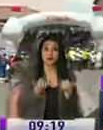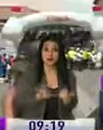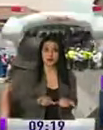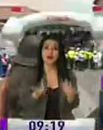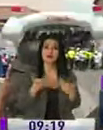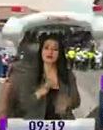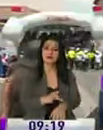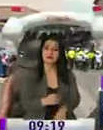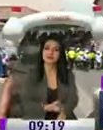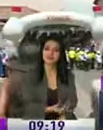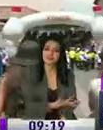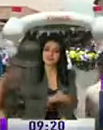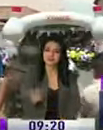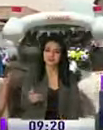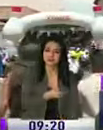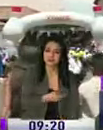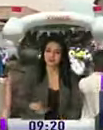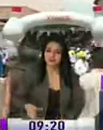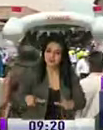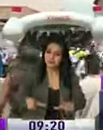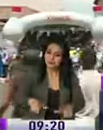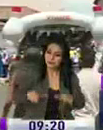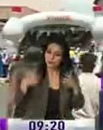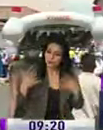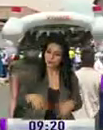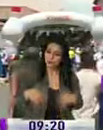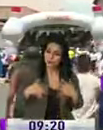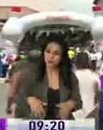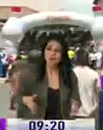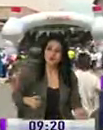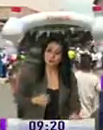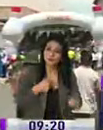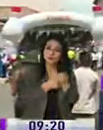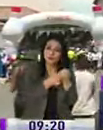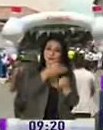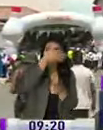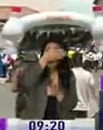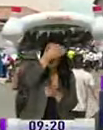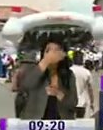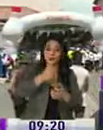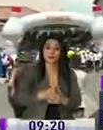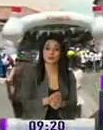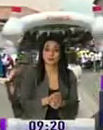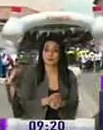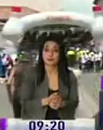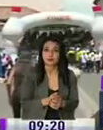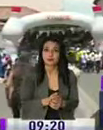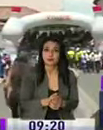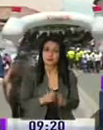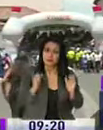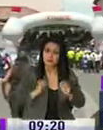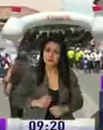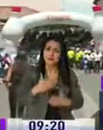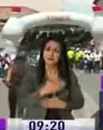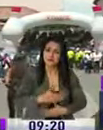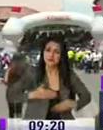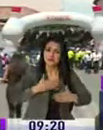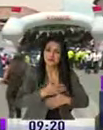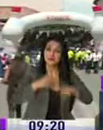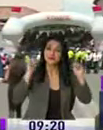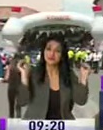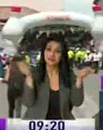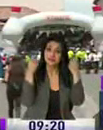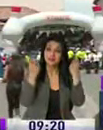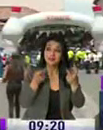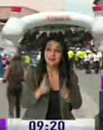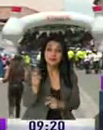la sensibilidad del presidente Lenín Moreno para la cultura, que nos permite no solamente gozar de esta fiesta, sino